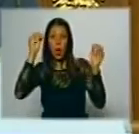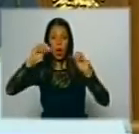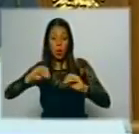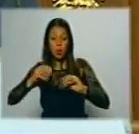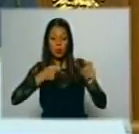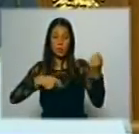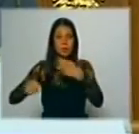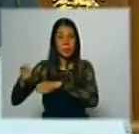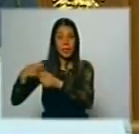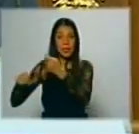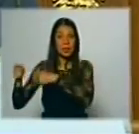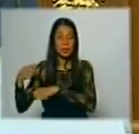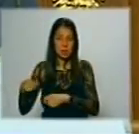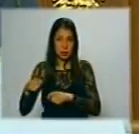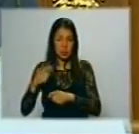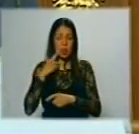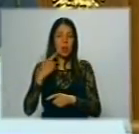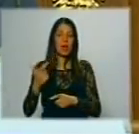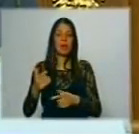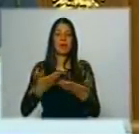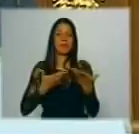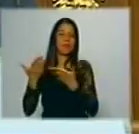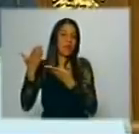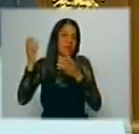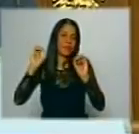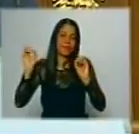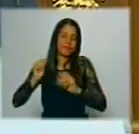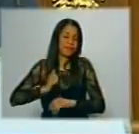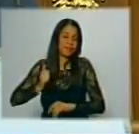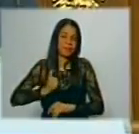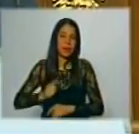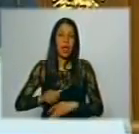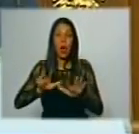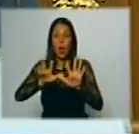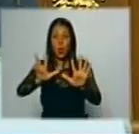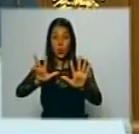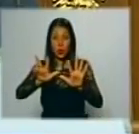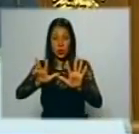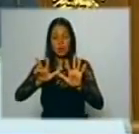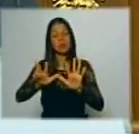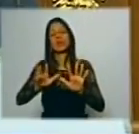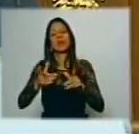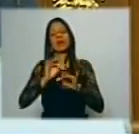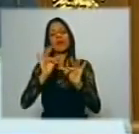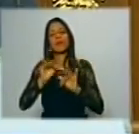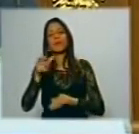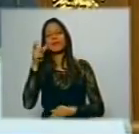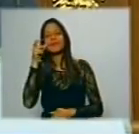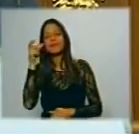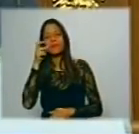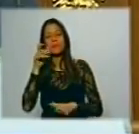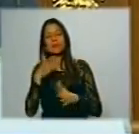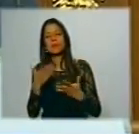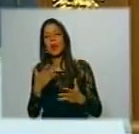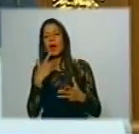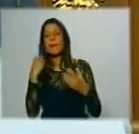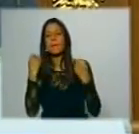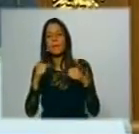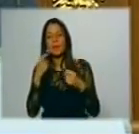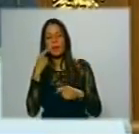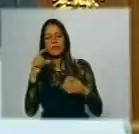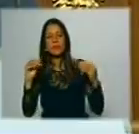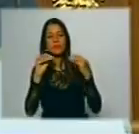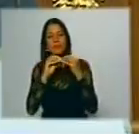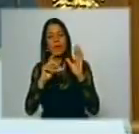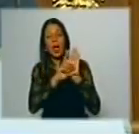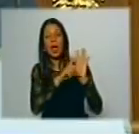y ganancias de bienes y prestación de servicios. 8. Ejercer la supervisión y aplicación de la presente